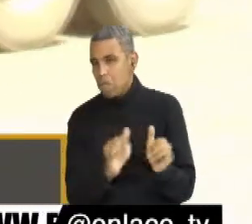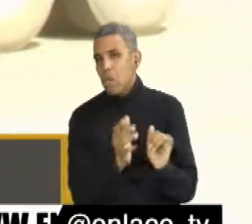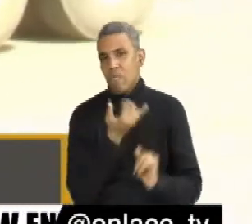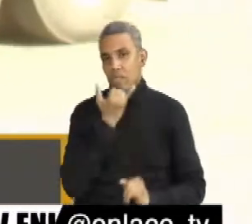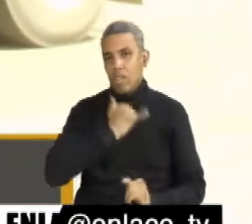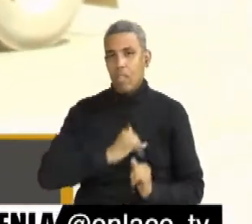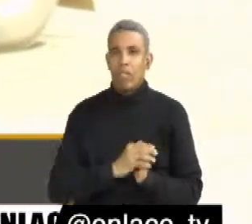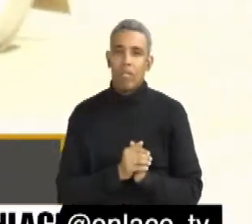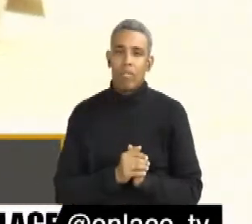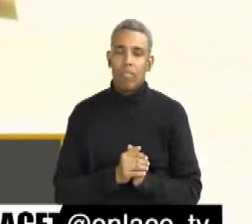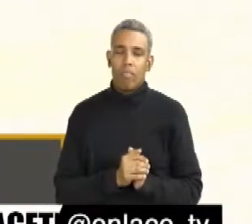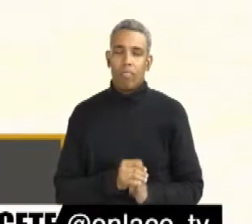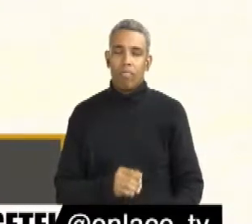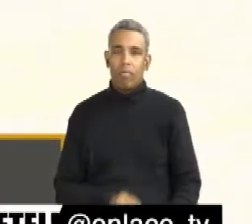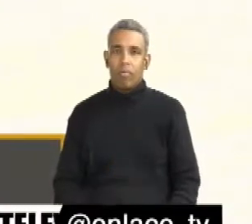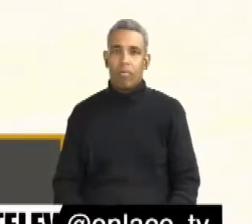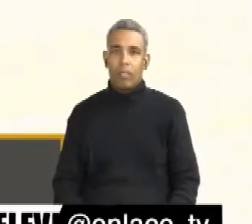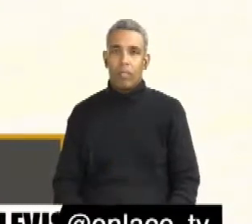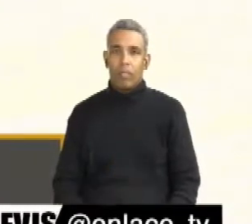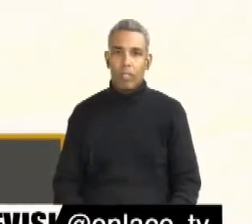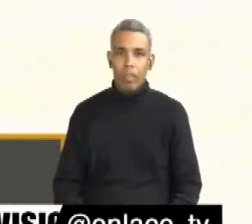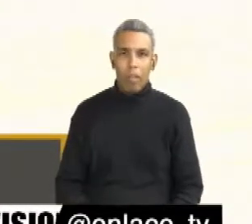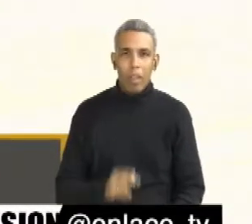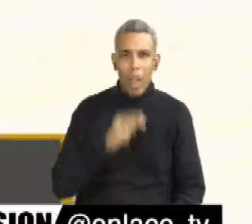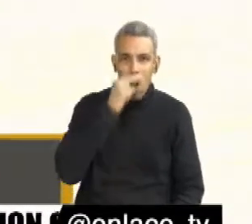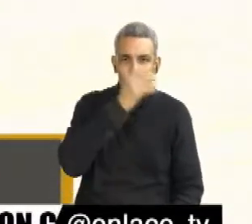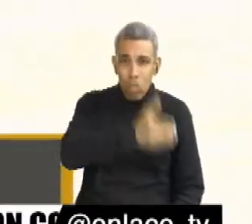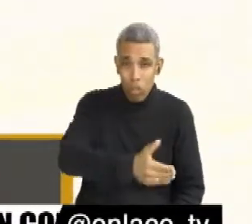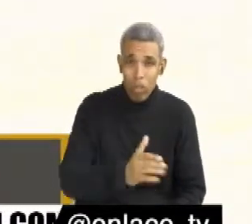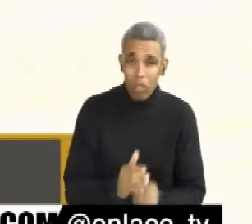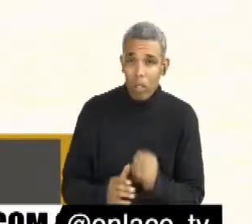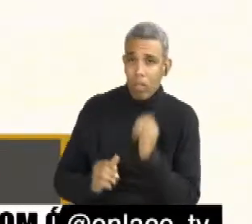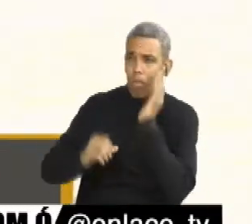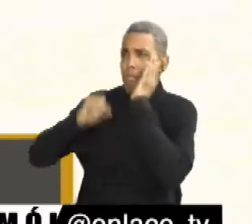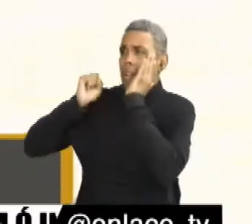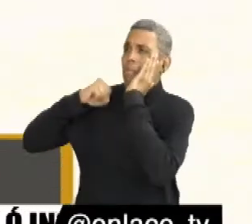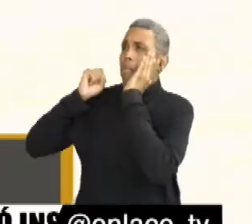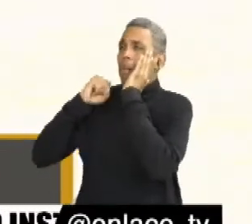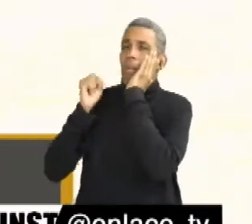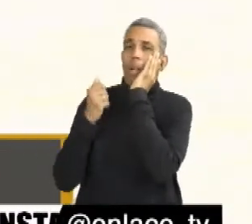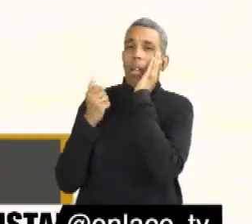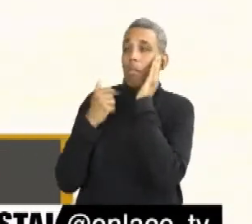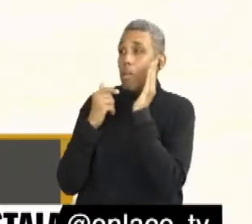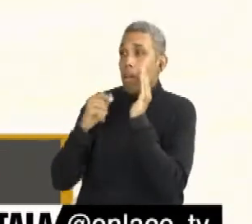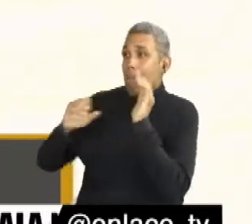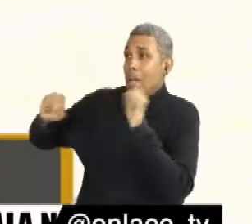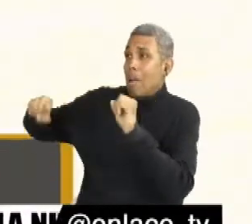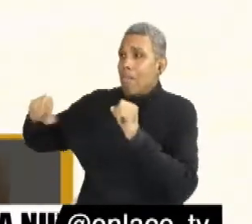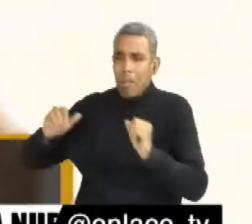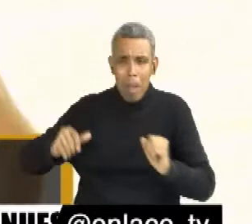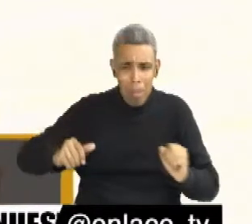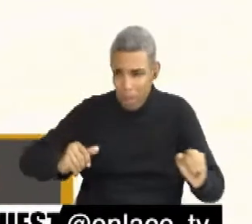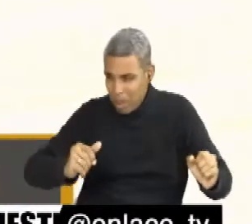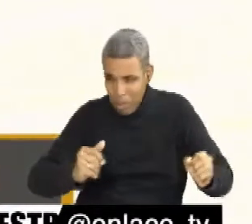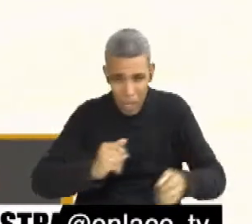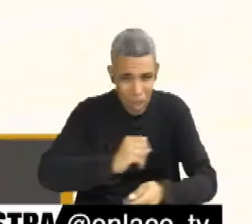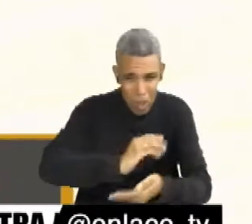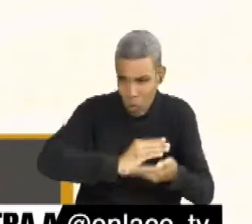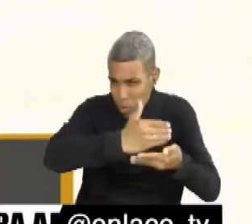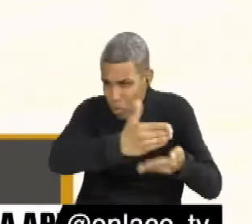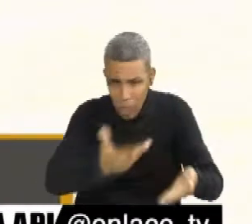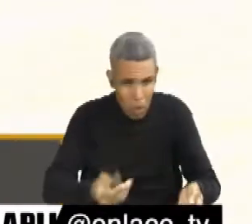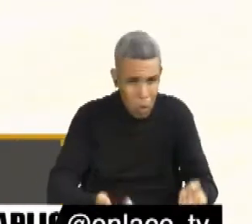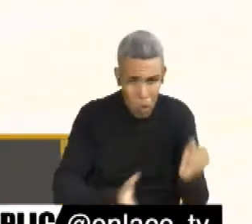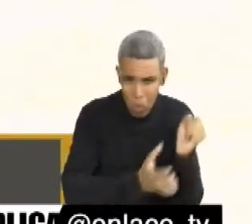cifra exacta que le robaron a esa familia, también los elementos que fueron llevados por el menor de 12 años a los